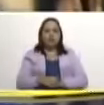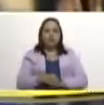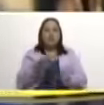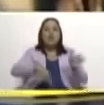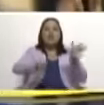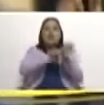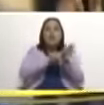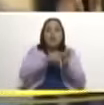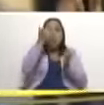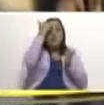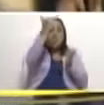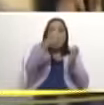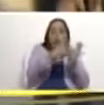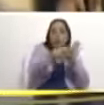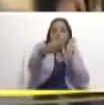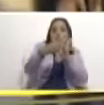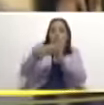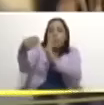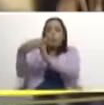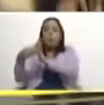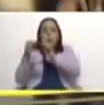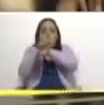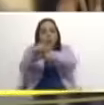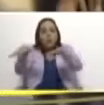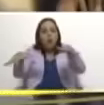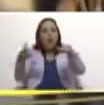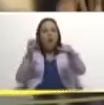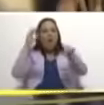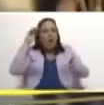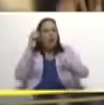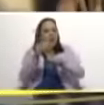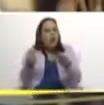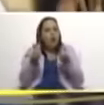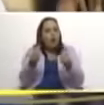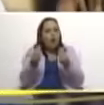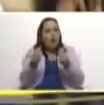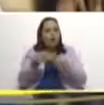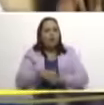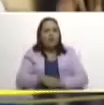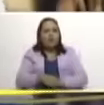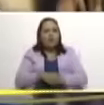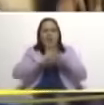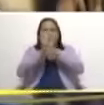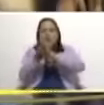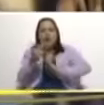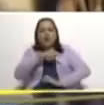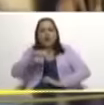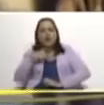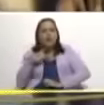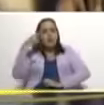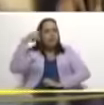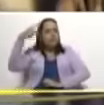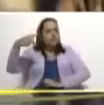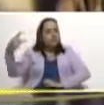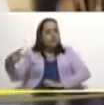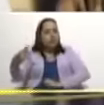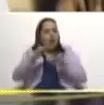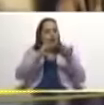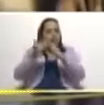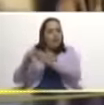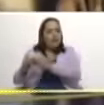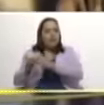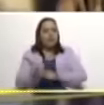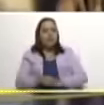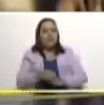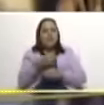una ideología que tiene el sentido y el objetivo de desfigurar nuestro psiquis colectivo, de